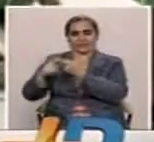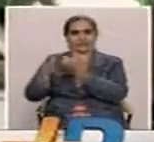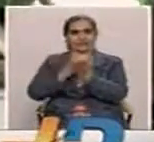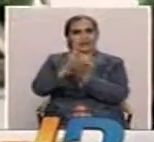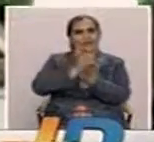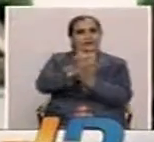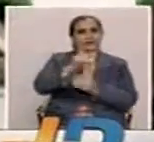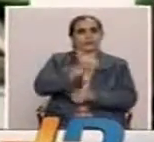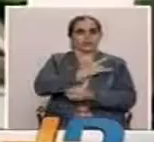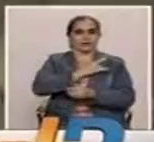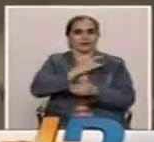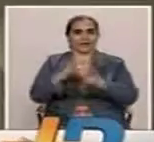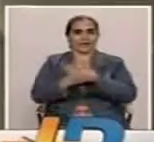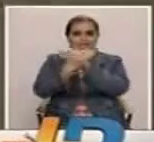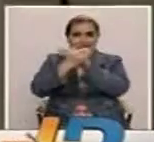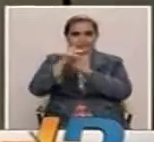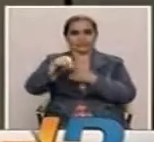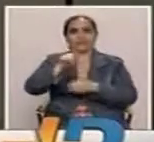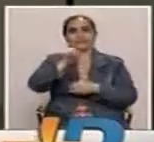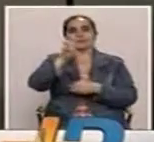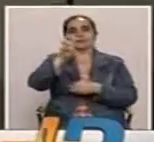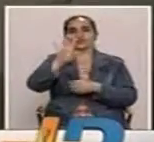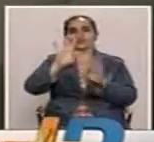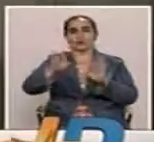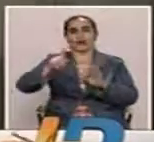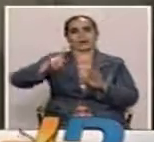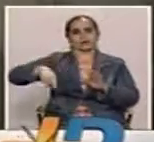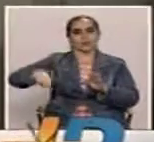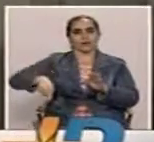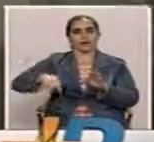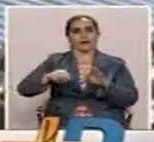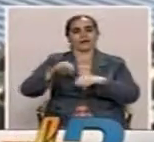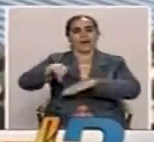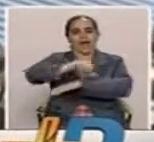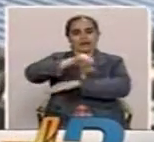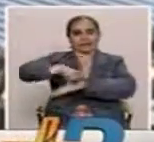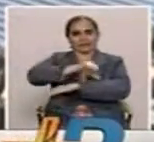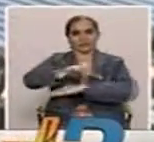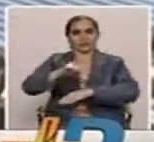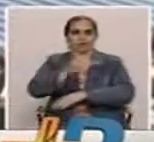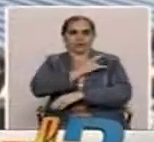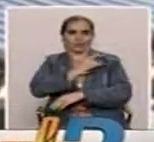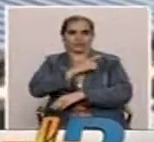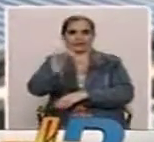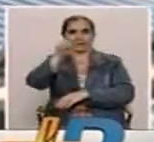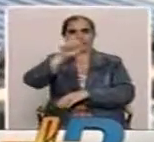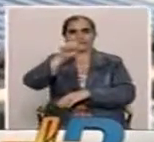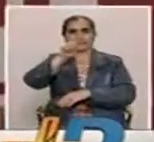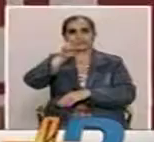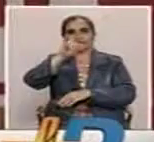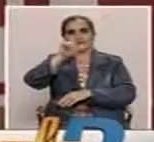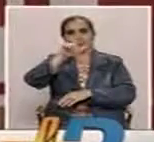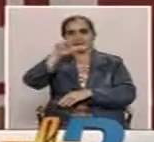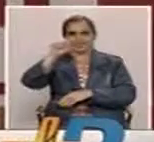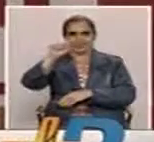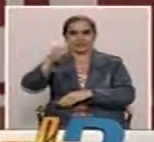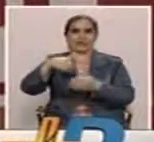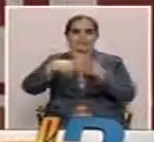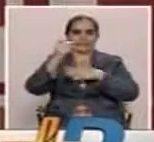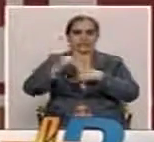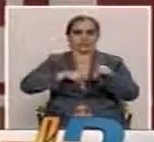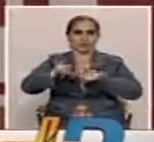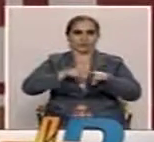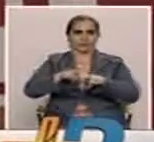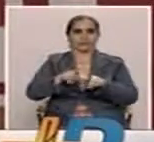de la Universidad Santiago de Cali y 18 de la Escuela de Arquitectura de la Universidad de Sevilla harán parte de este concurso internacional que se realizará en una